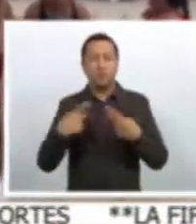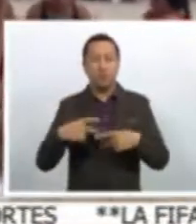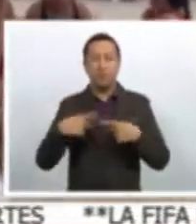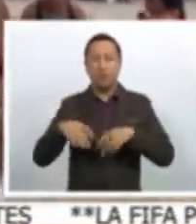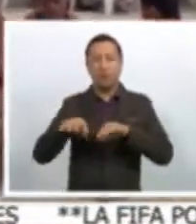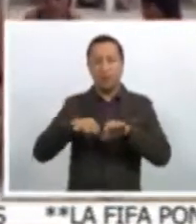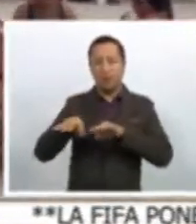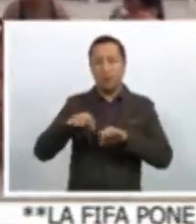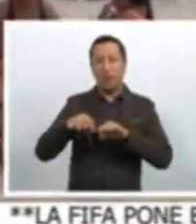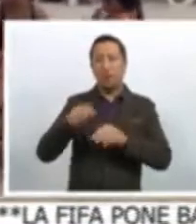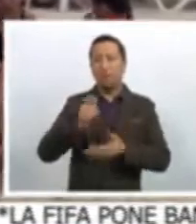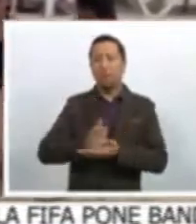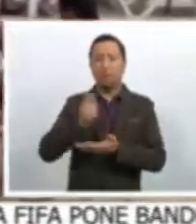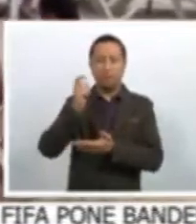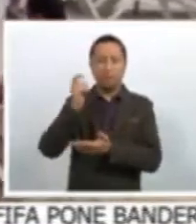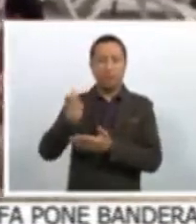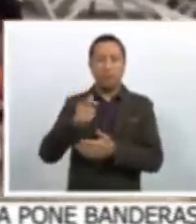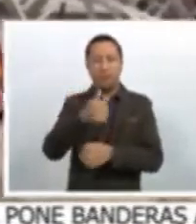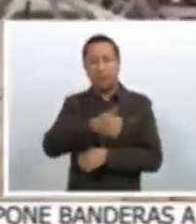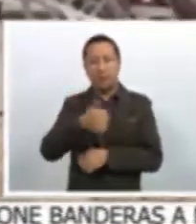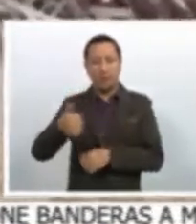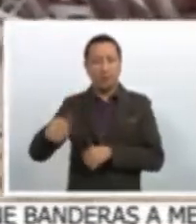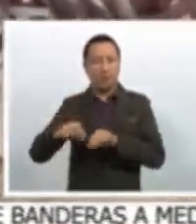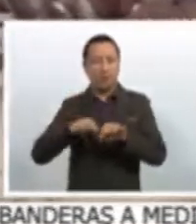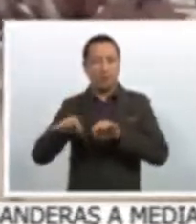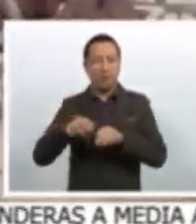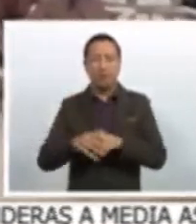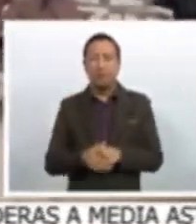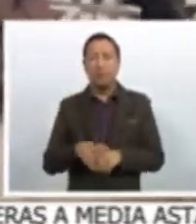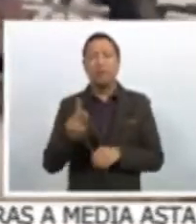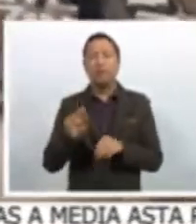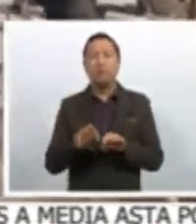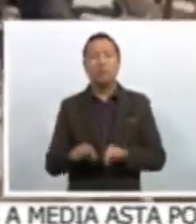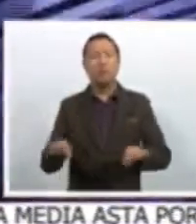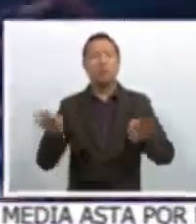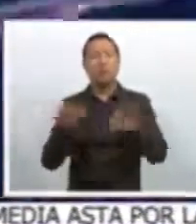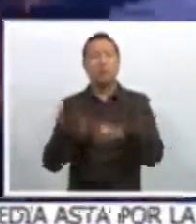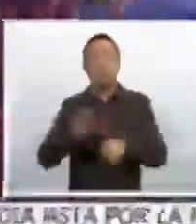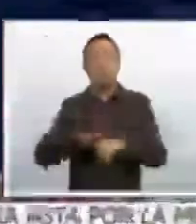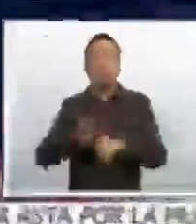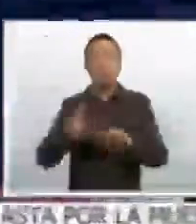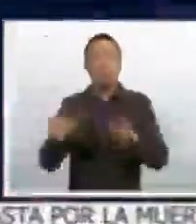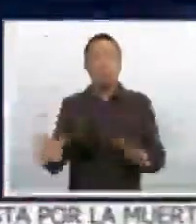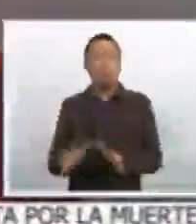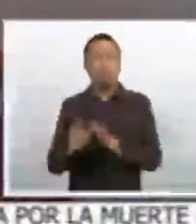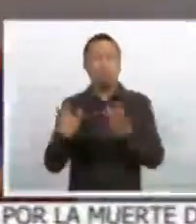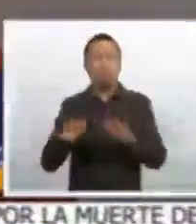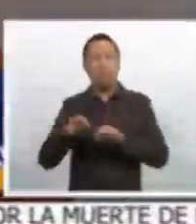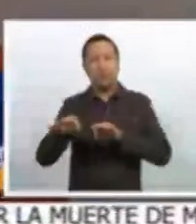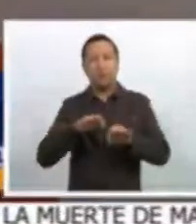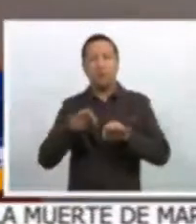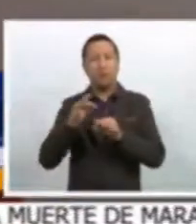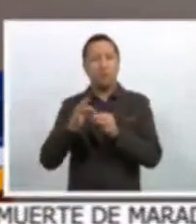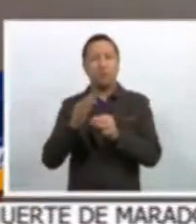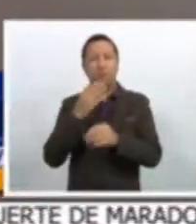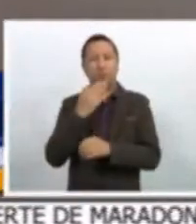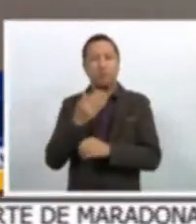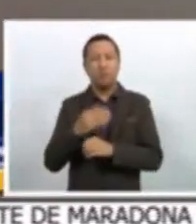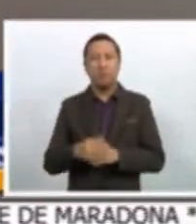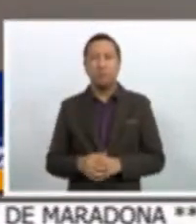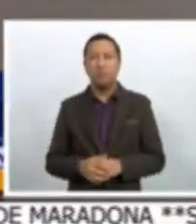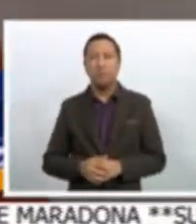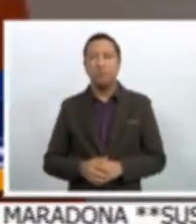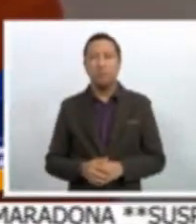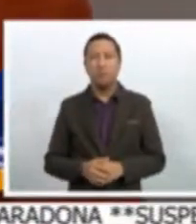trabajadores. Wilbert Pereira sostuvo que al contrario, se debe de incentivar aún más a la fuerza laboral. No estamos de acuerdo.